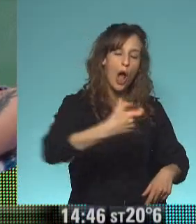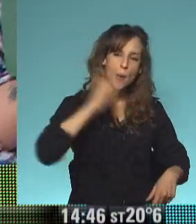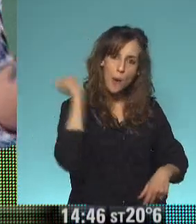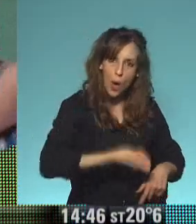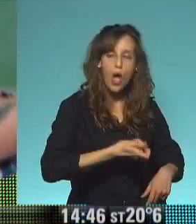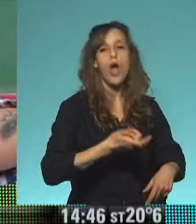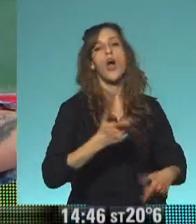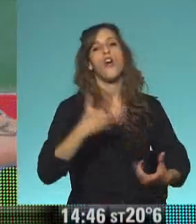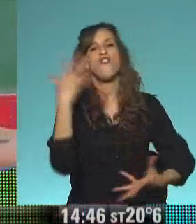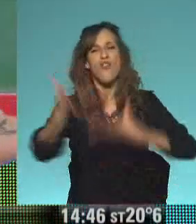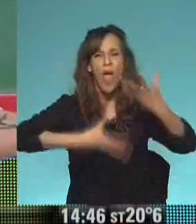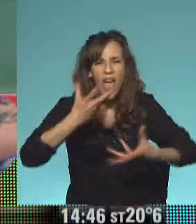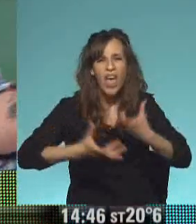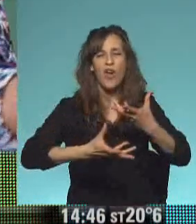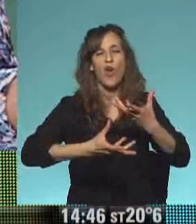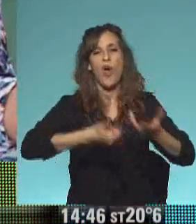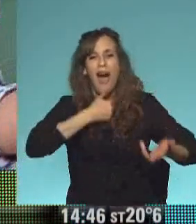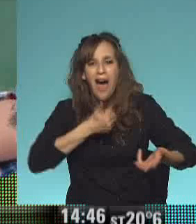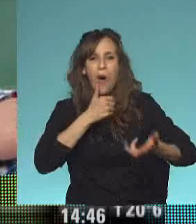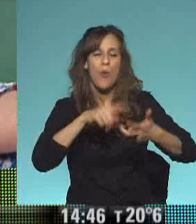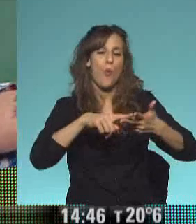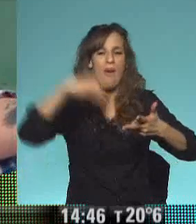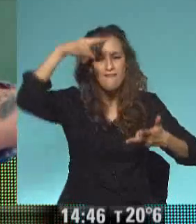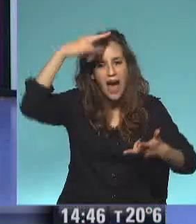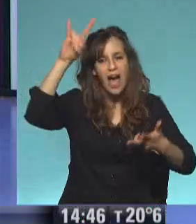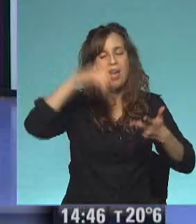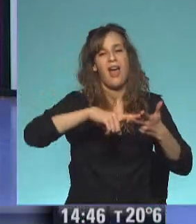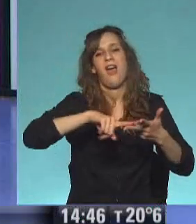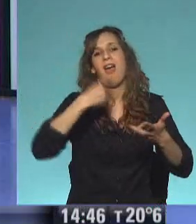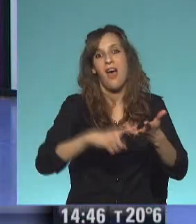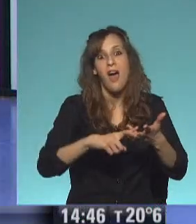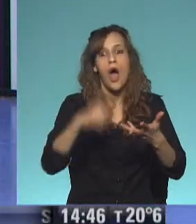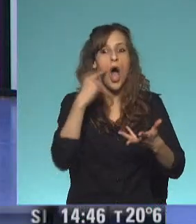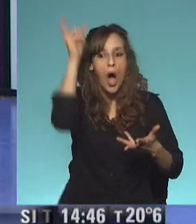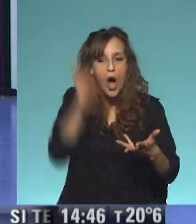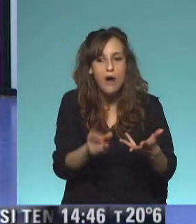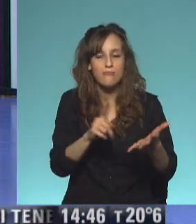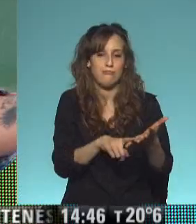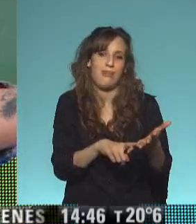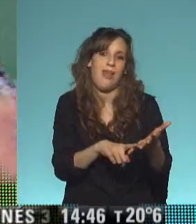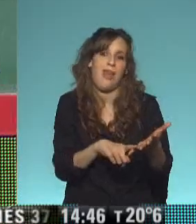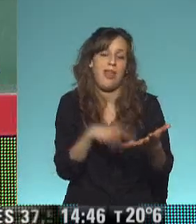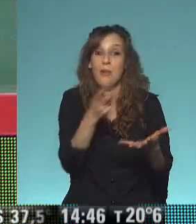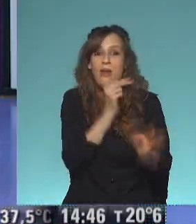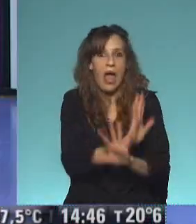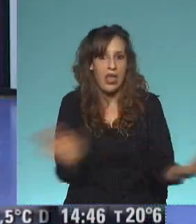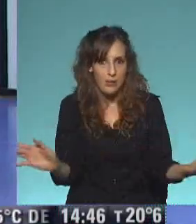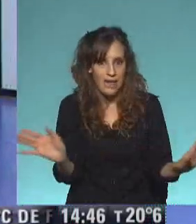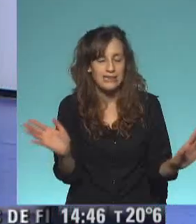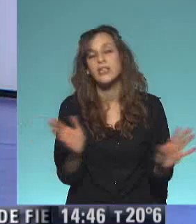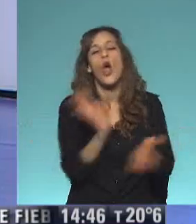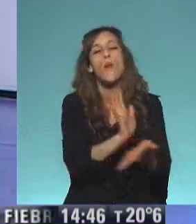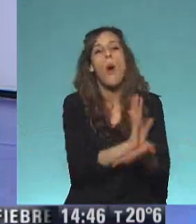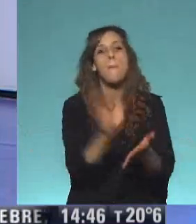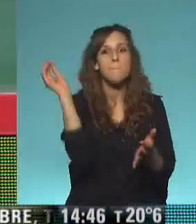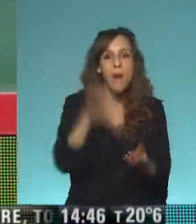fuego. El fuego. Y después del fuego. El agua. Después del agua. La vaca. Muy bien. Y después la vaca. El hombre. Y después el hombre. Nadie. Bien. Podemos inventar